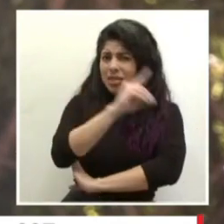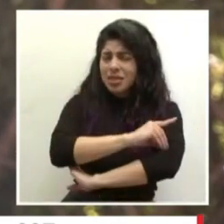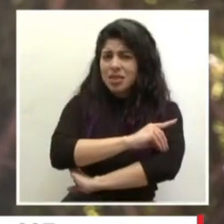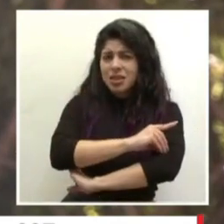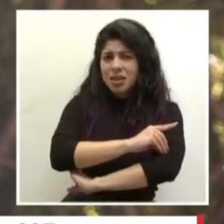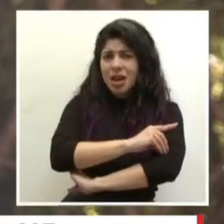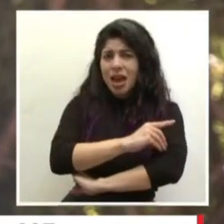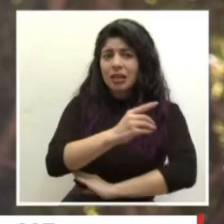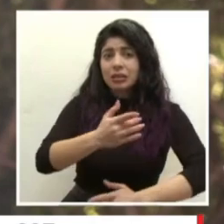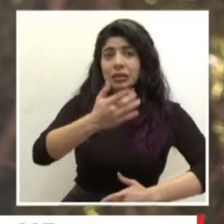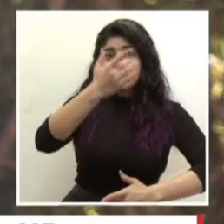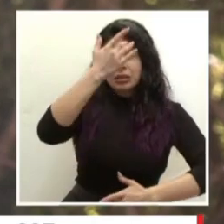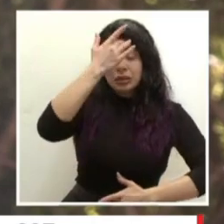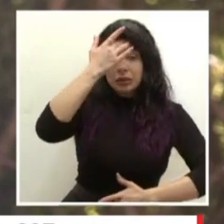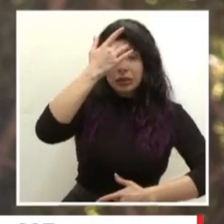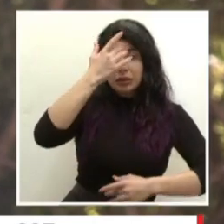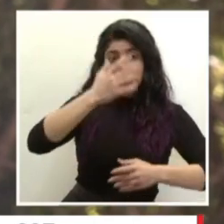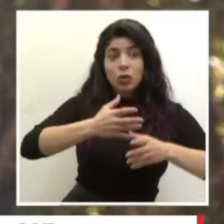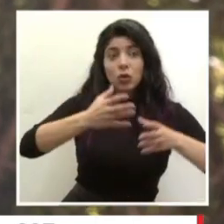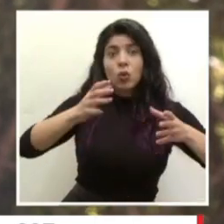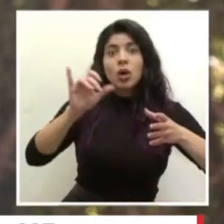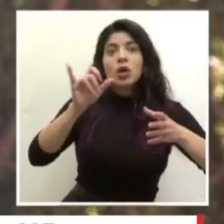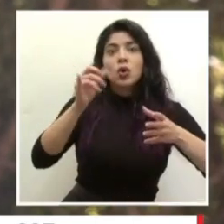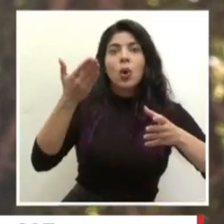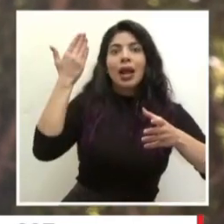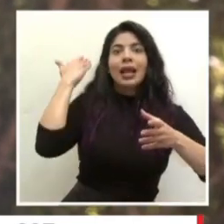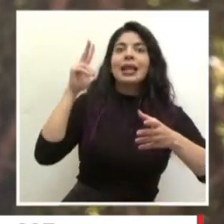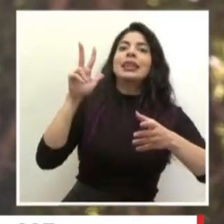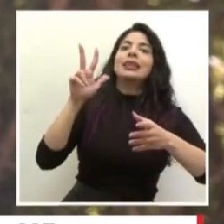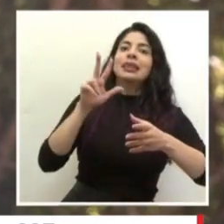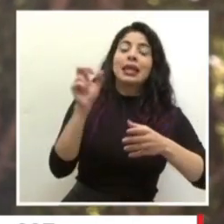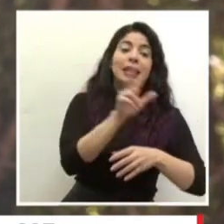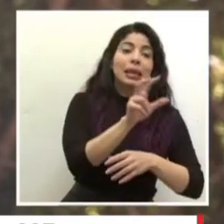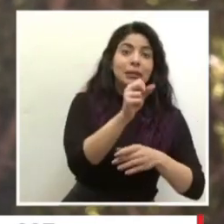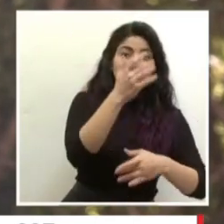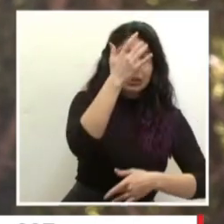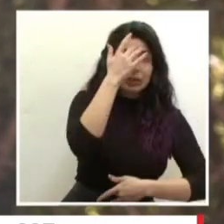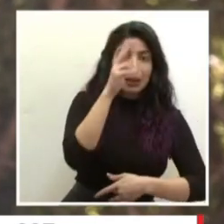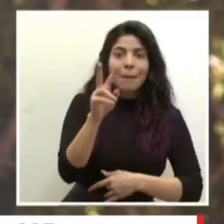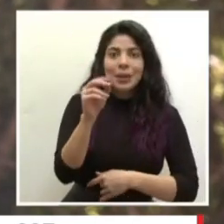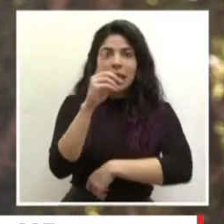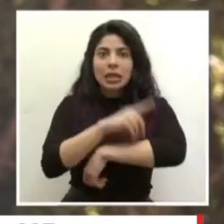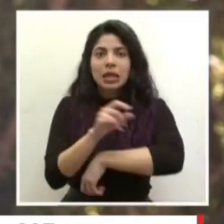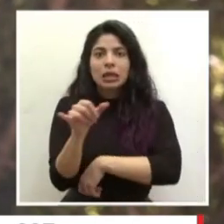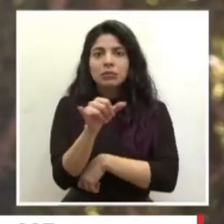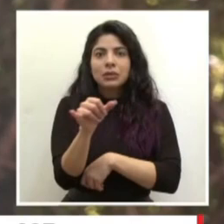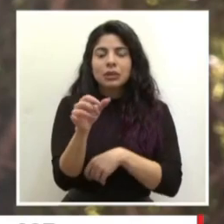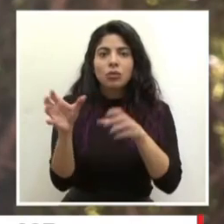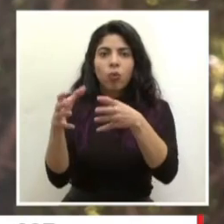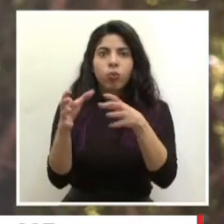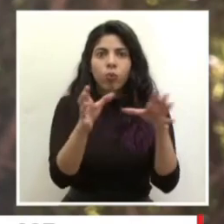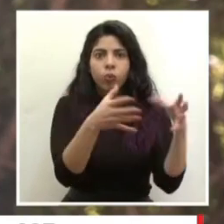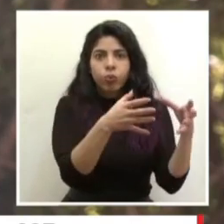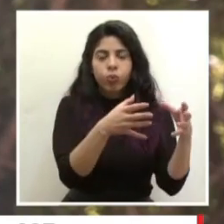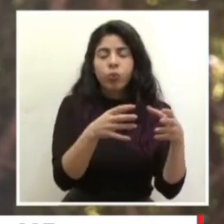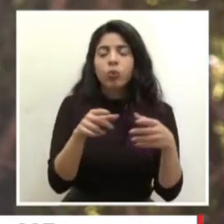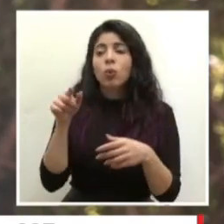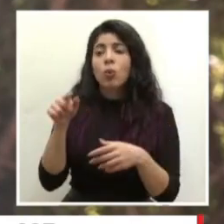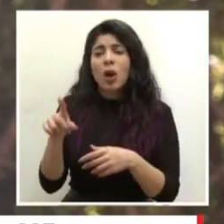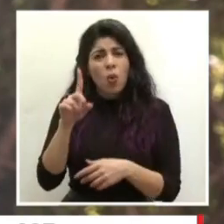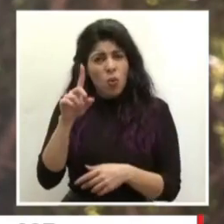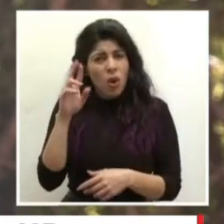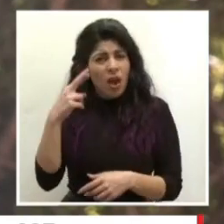la cantidad de contagios que hubo en los últimos 3 meses, por decirlo de alguna manera. ¿Es esta una de las razones, y se puede considerar exitoso